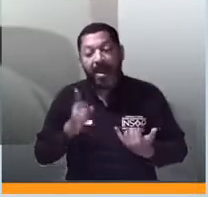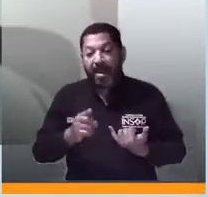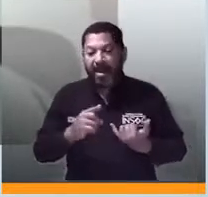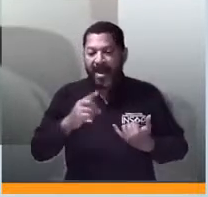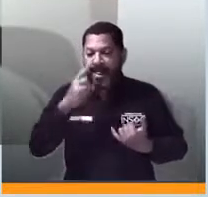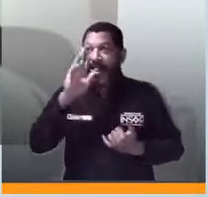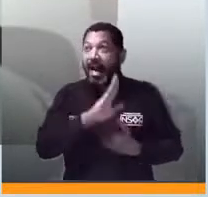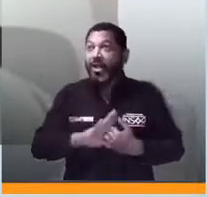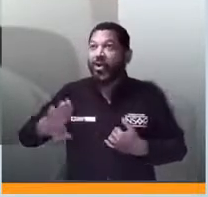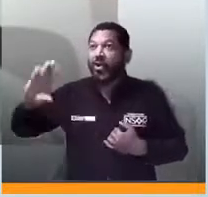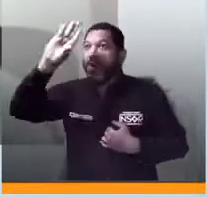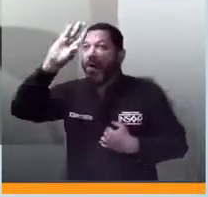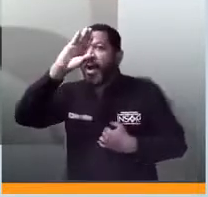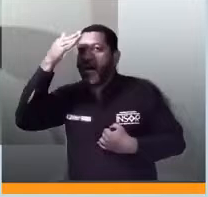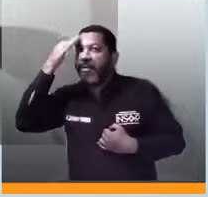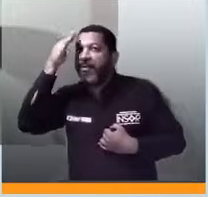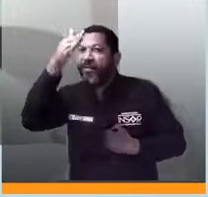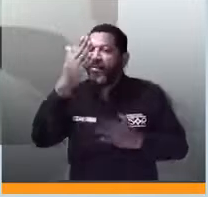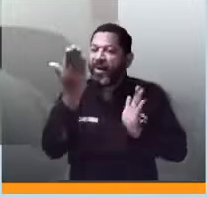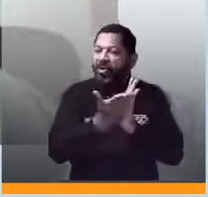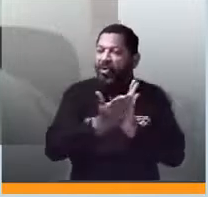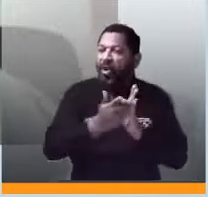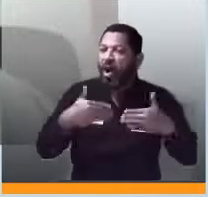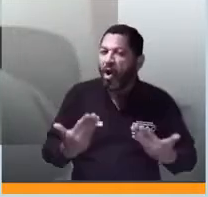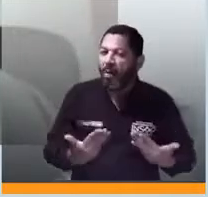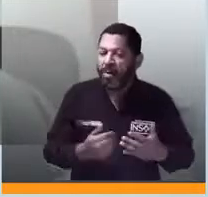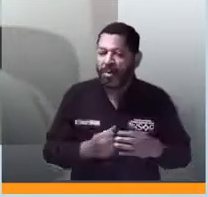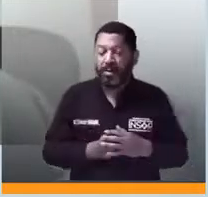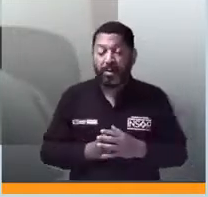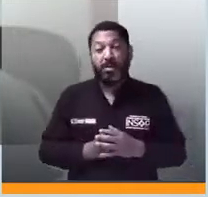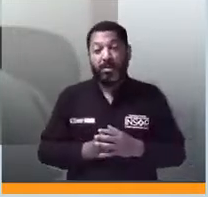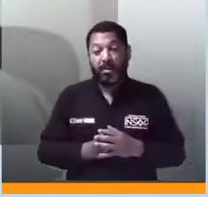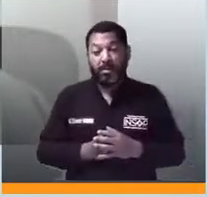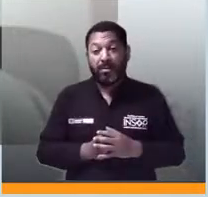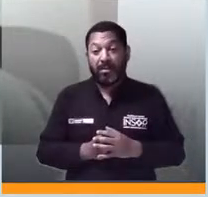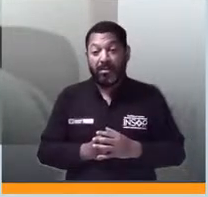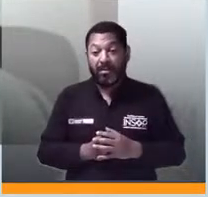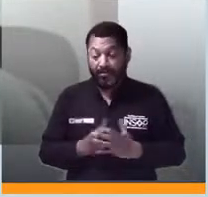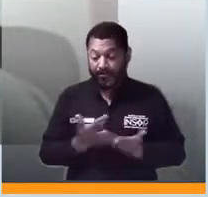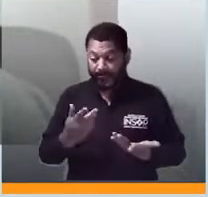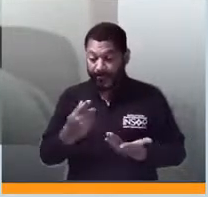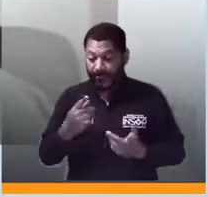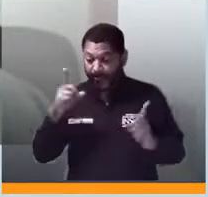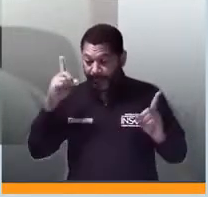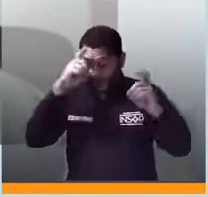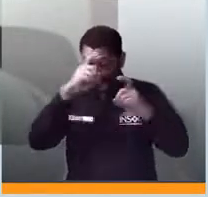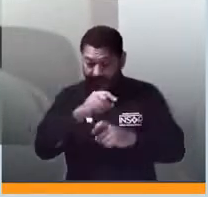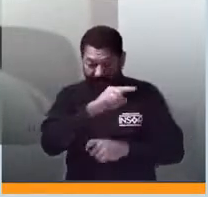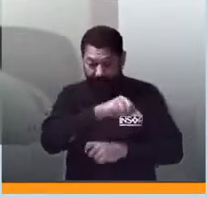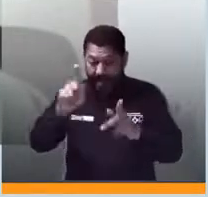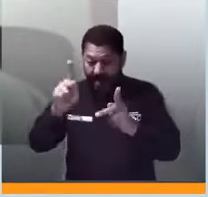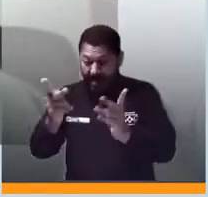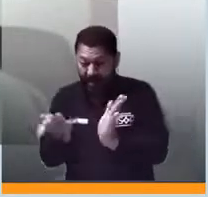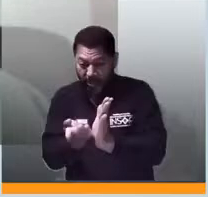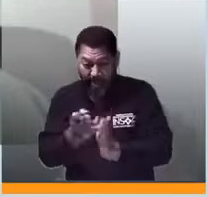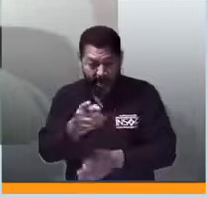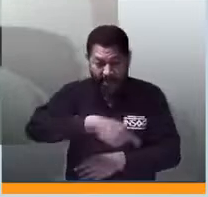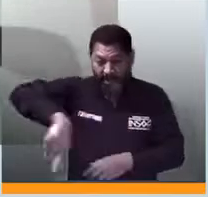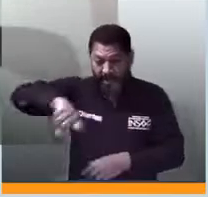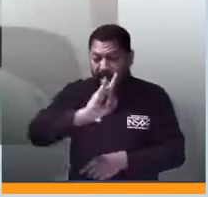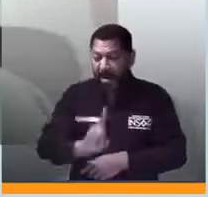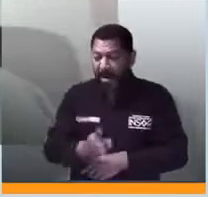educativa nacional muy importante. ¿Cómo finalmente formamos a nuestros estudiantes con